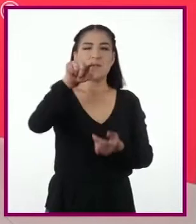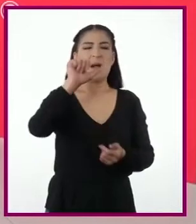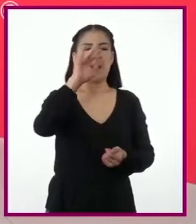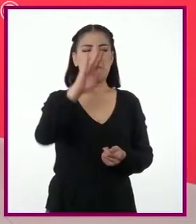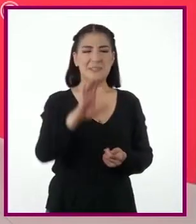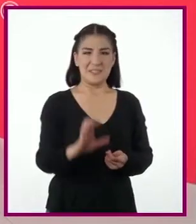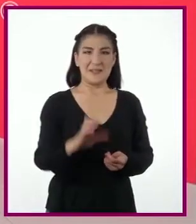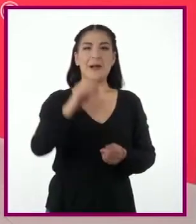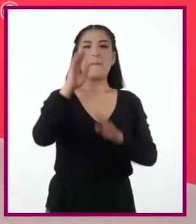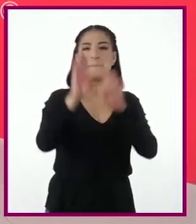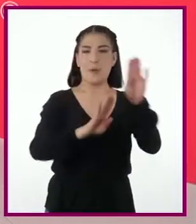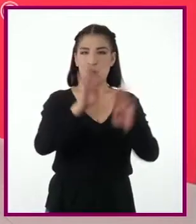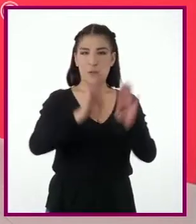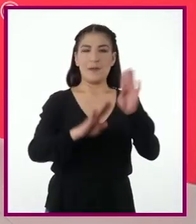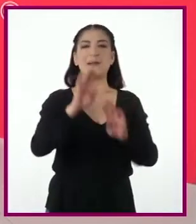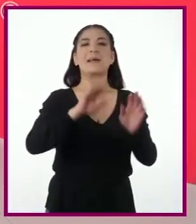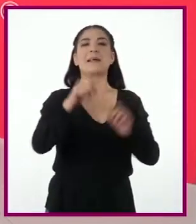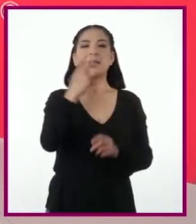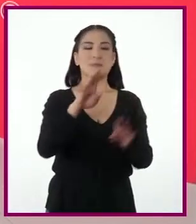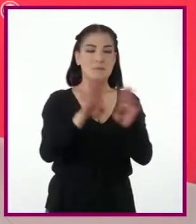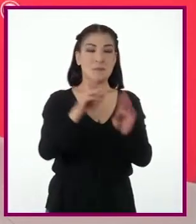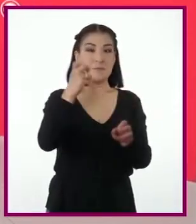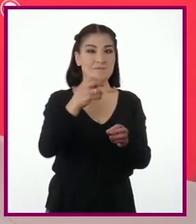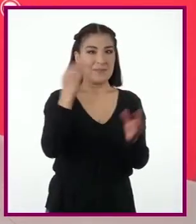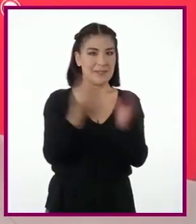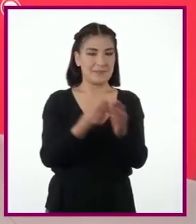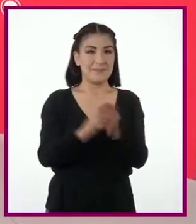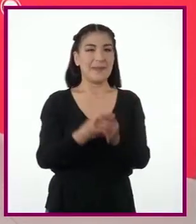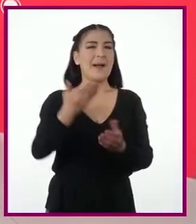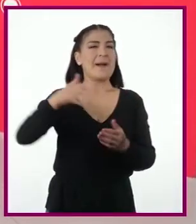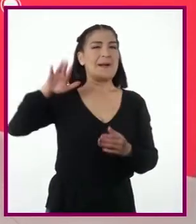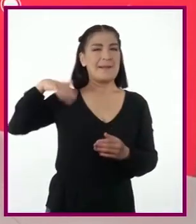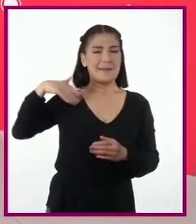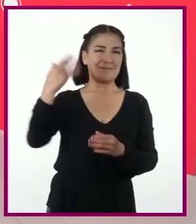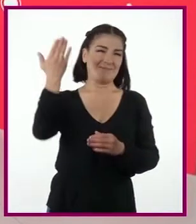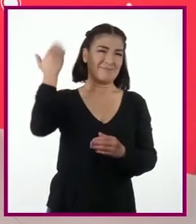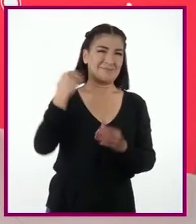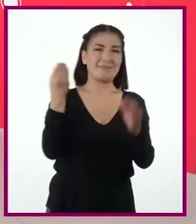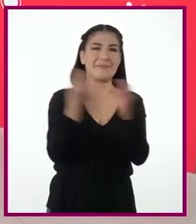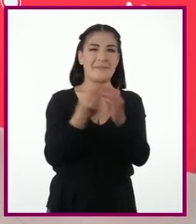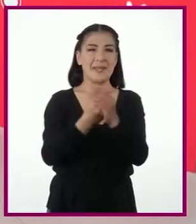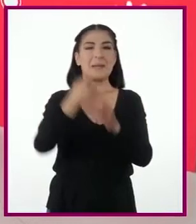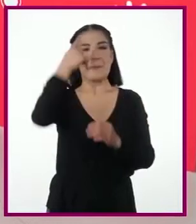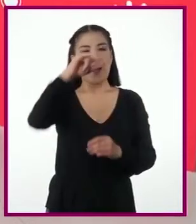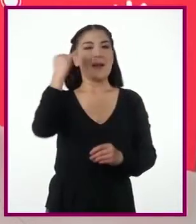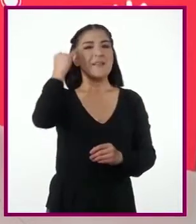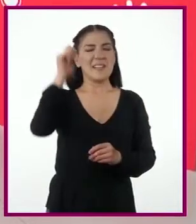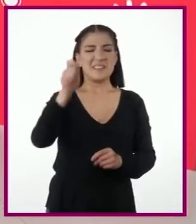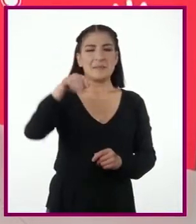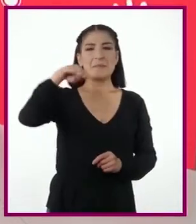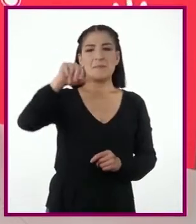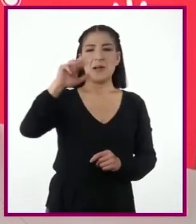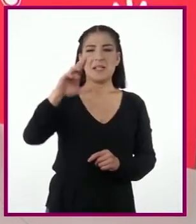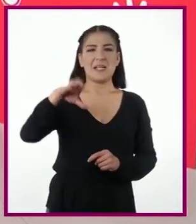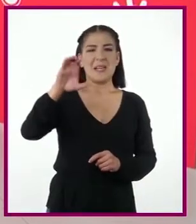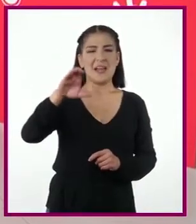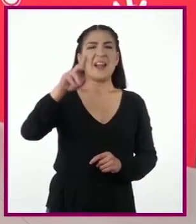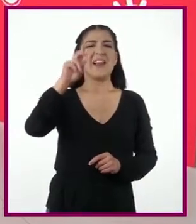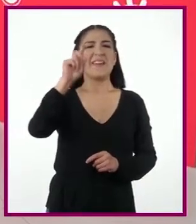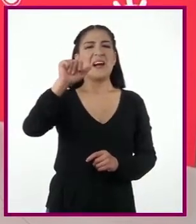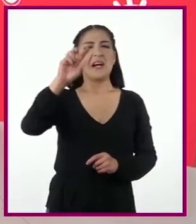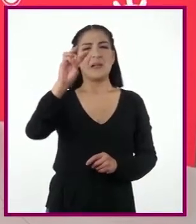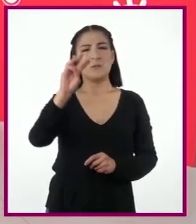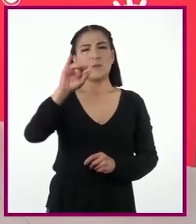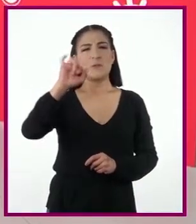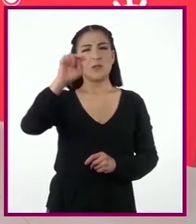resulten interesantes en esta lección. En la clase anterior comparamos las ideas que tenían Lamarck y Darwin relacionadas con el concepto de